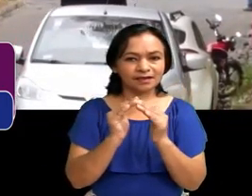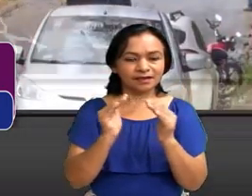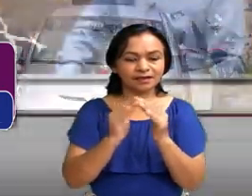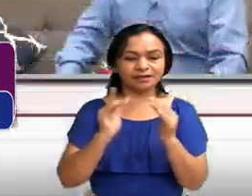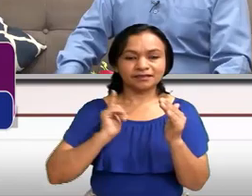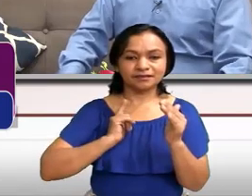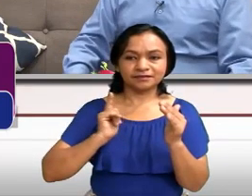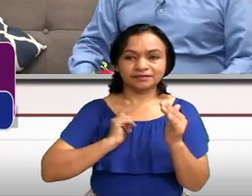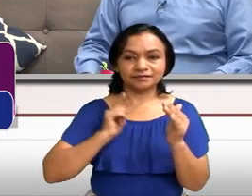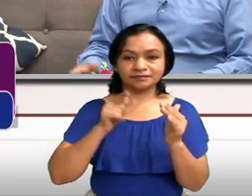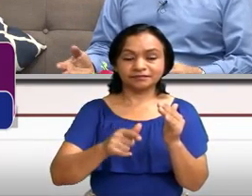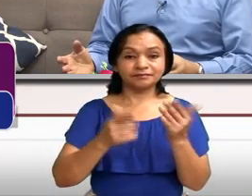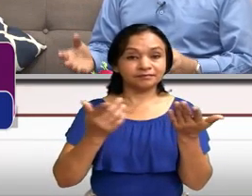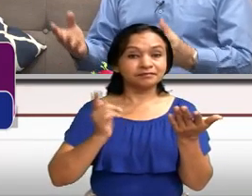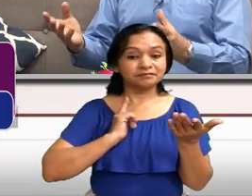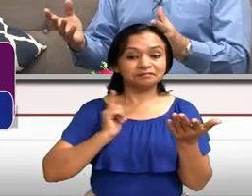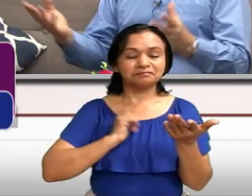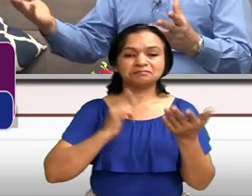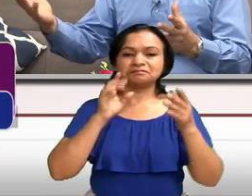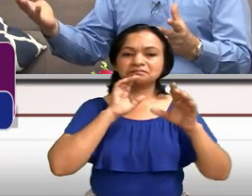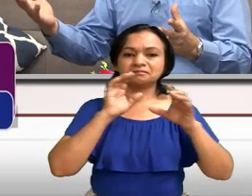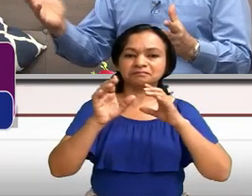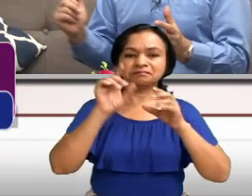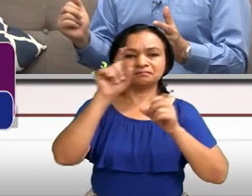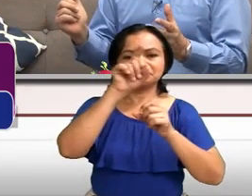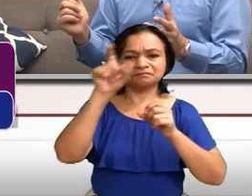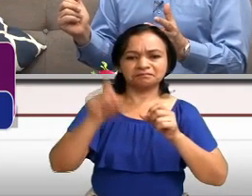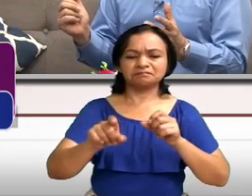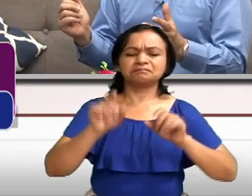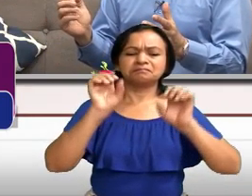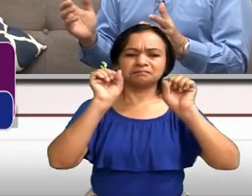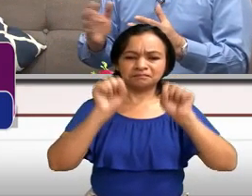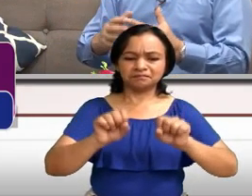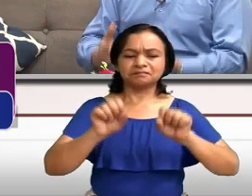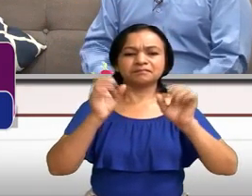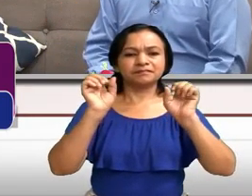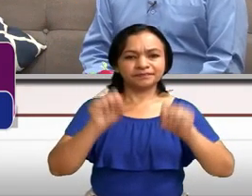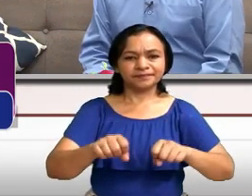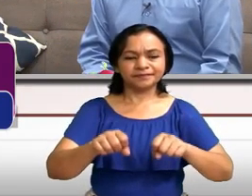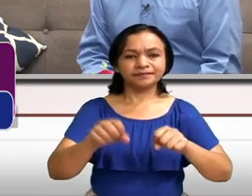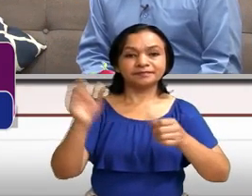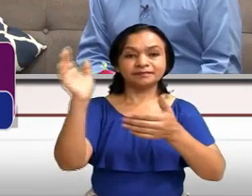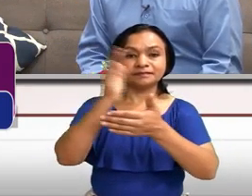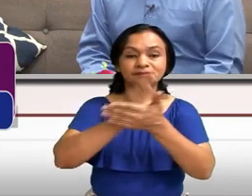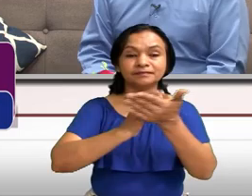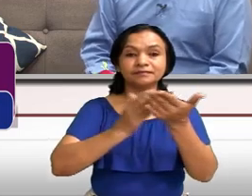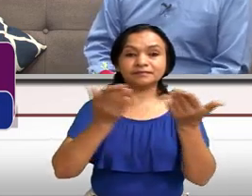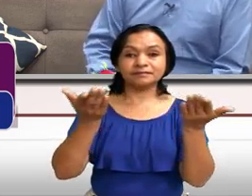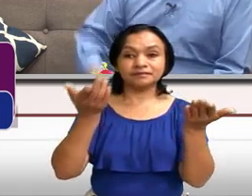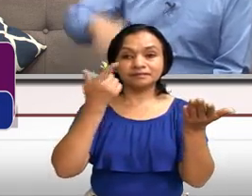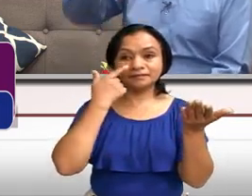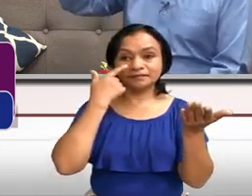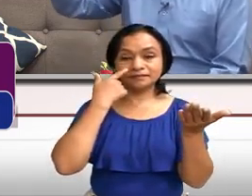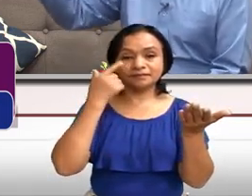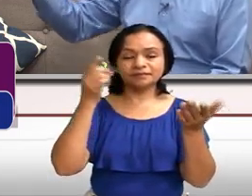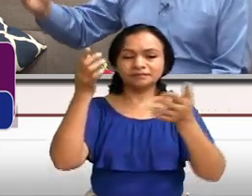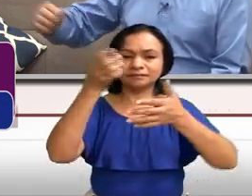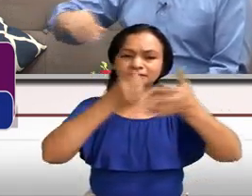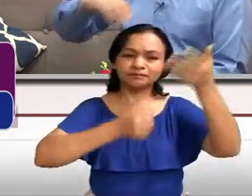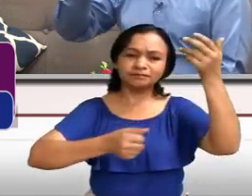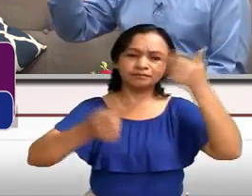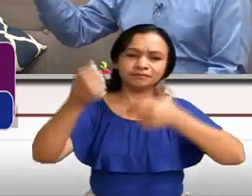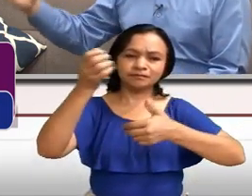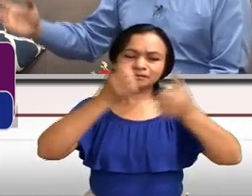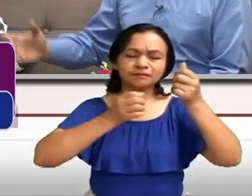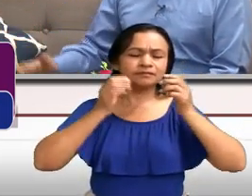dotarlo de fibra, entonces, de internet. Entonces, ¿qué sucede? Hay comunidades, imagínate en Buaco, la costa